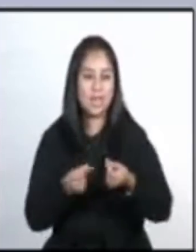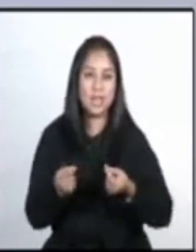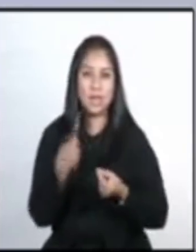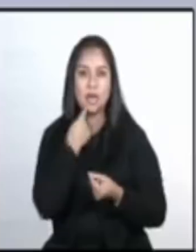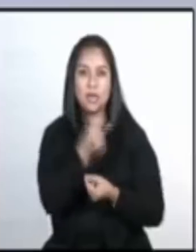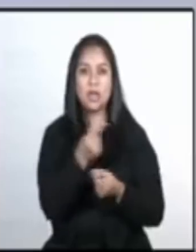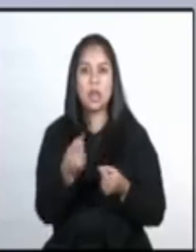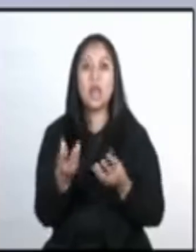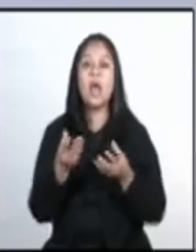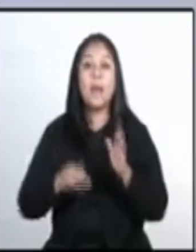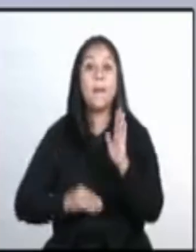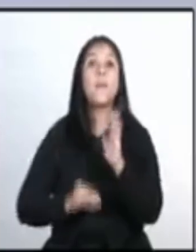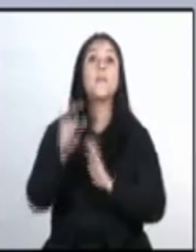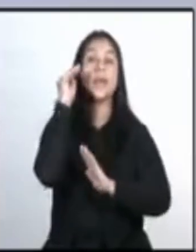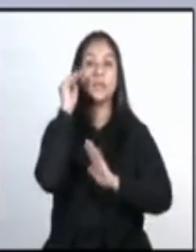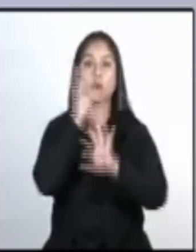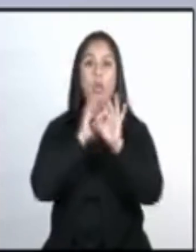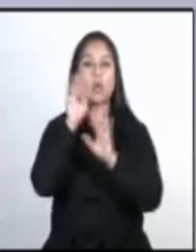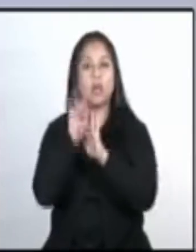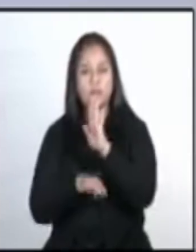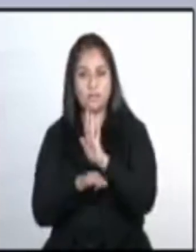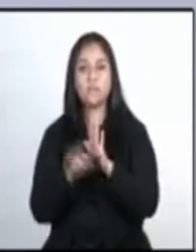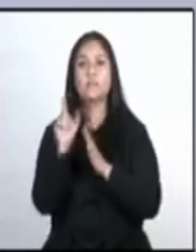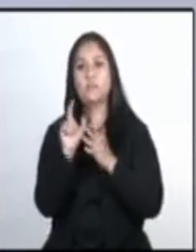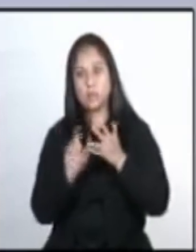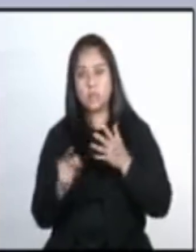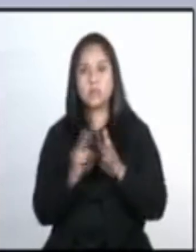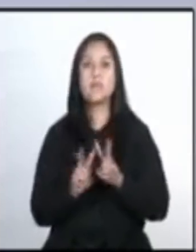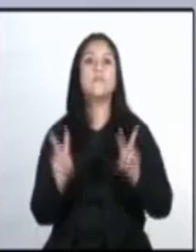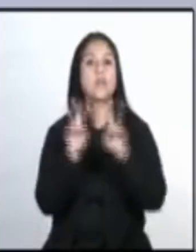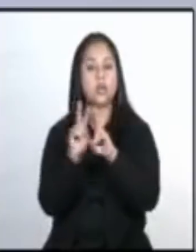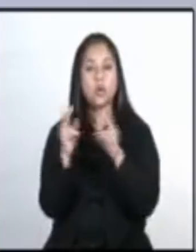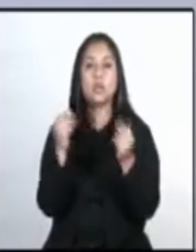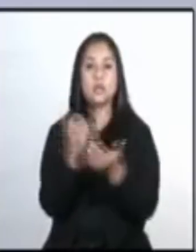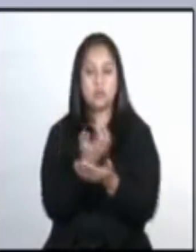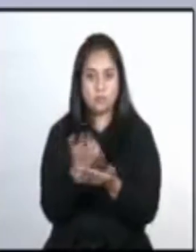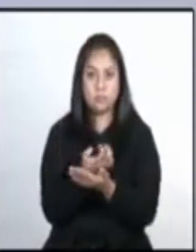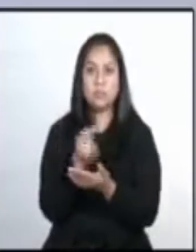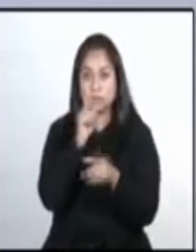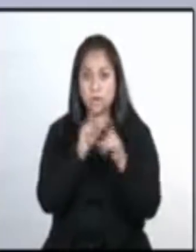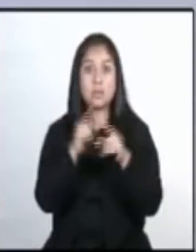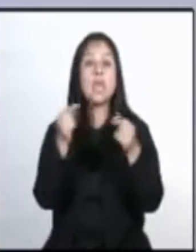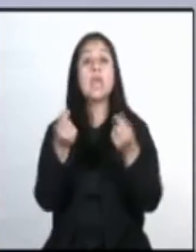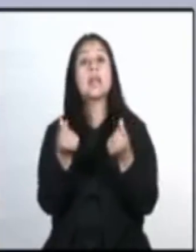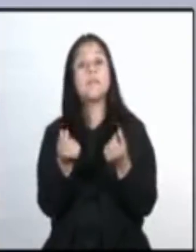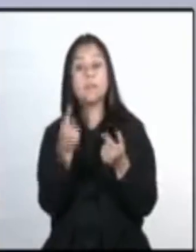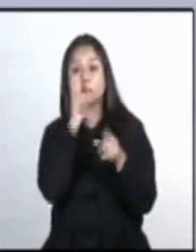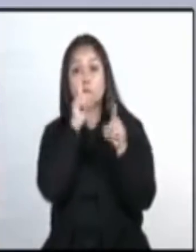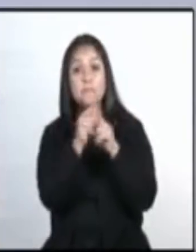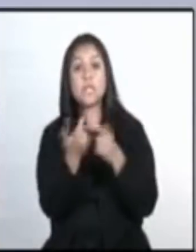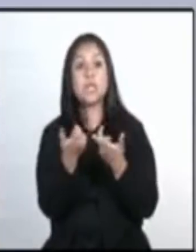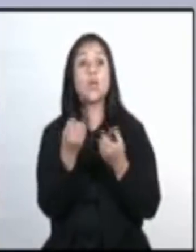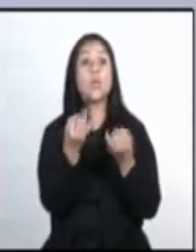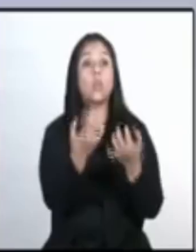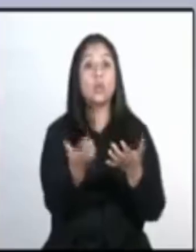el aumento o la baja injustificada en el valor de la moneda de curso legal, en el precio corriente de las mercancías, de